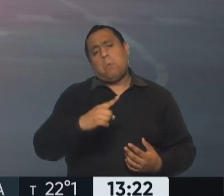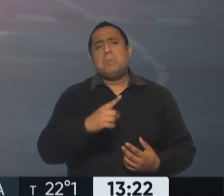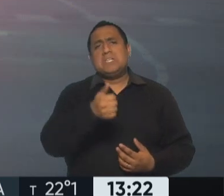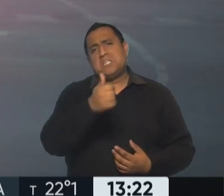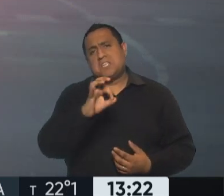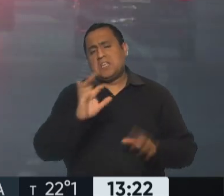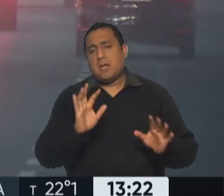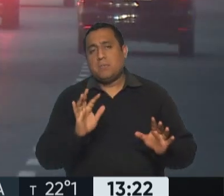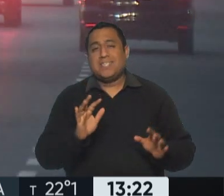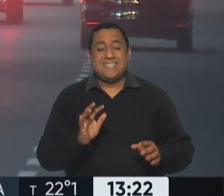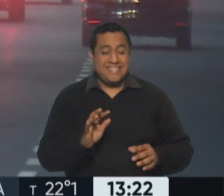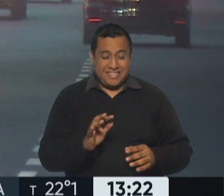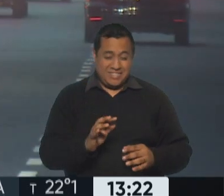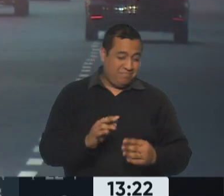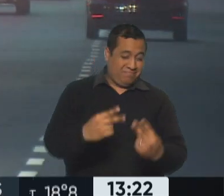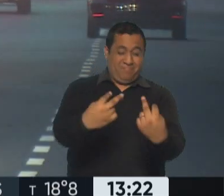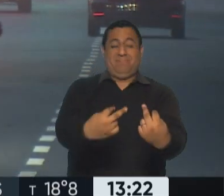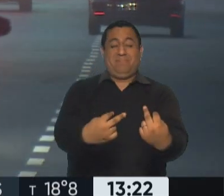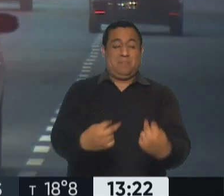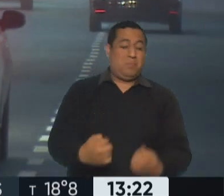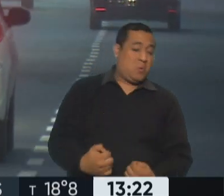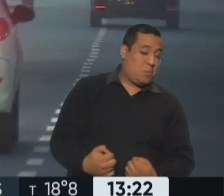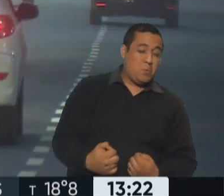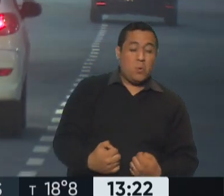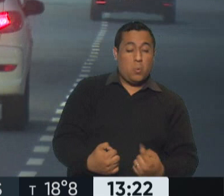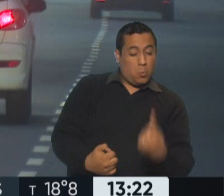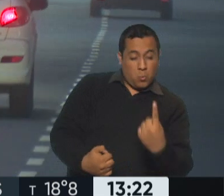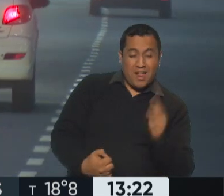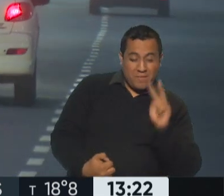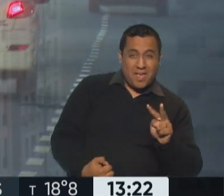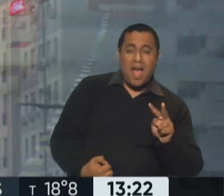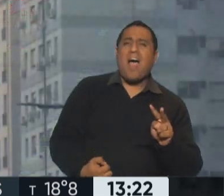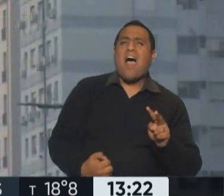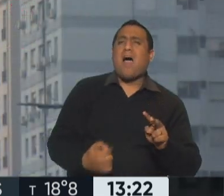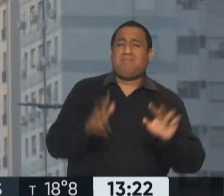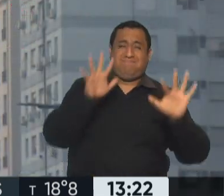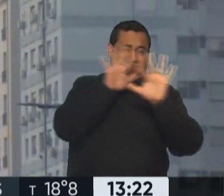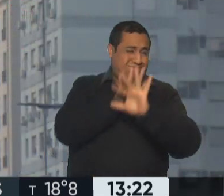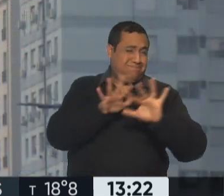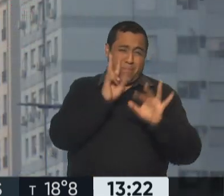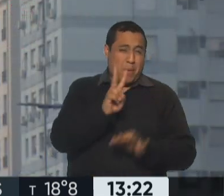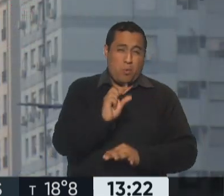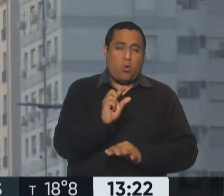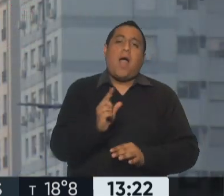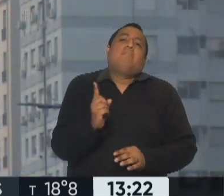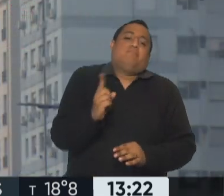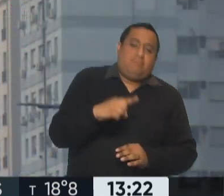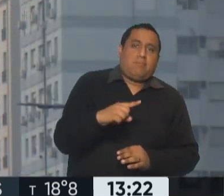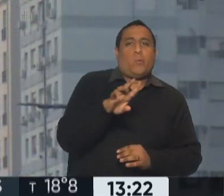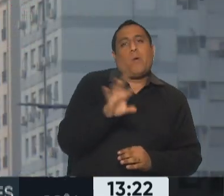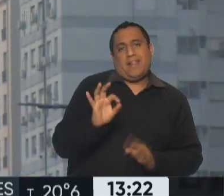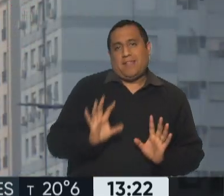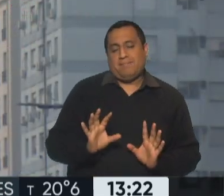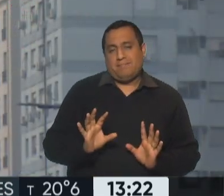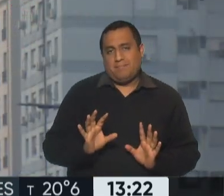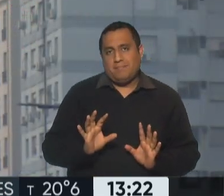hora. Si solo puedo ver una de las dos marcas, una de las V cortas invertidas, quiere decir que la visibilidad es mucho menor, entonces debo descender a 40 kilómetros por